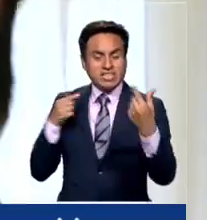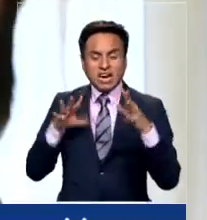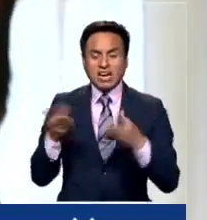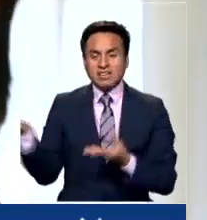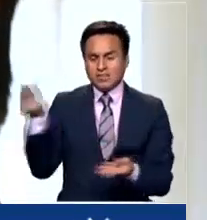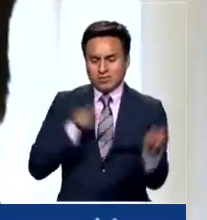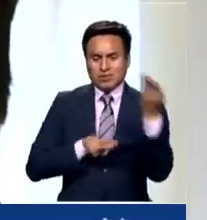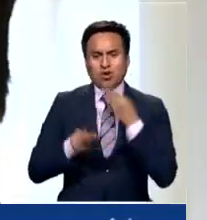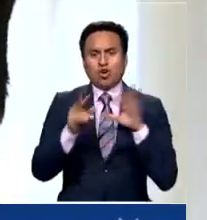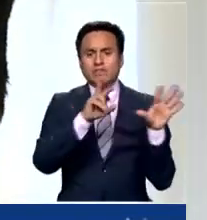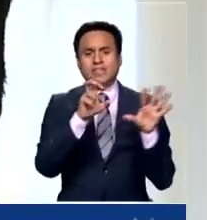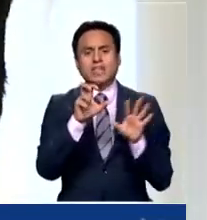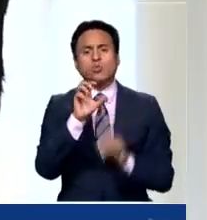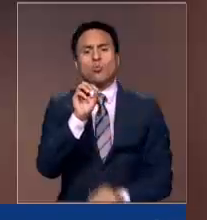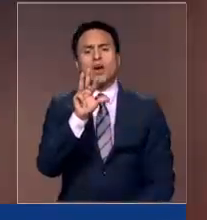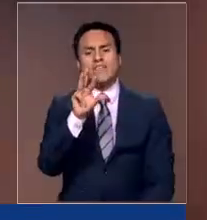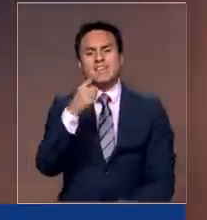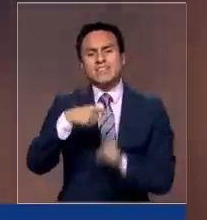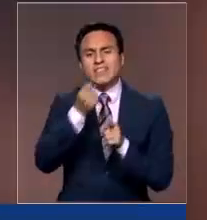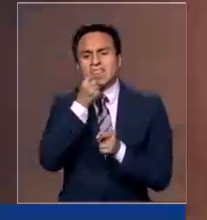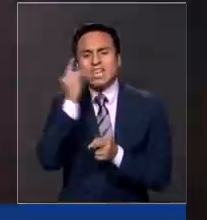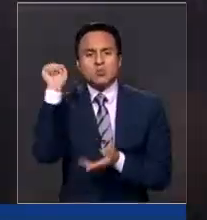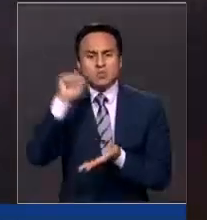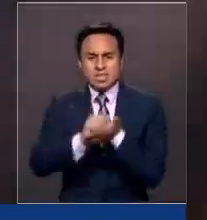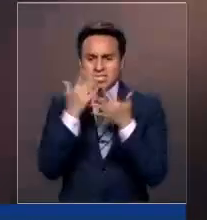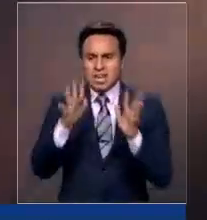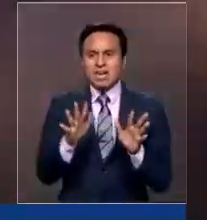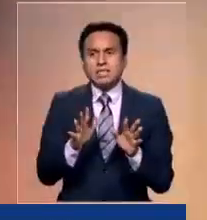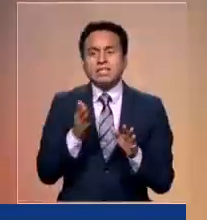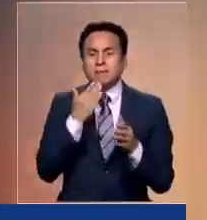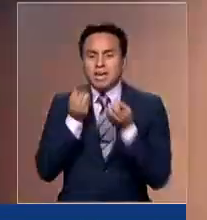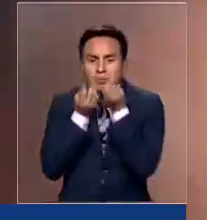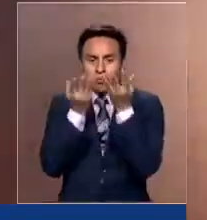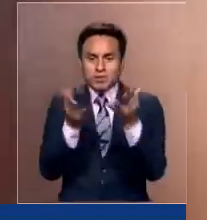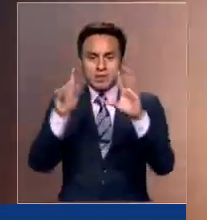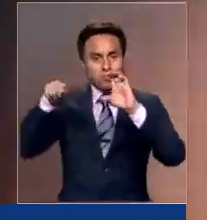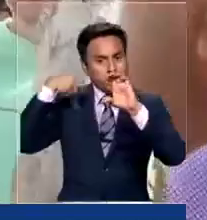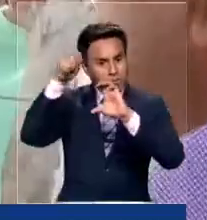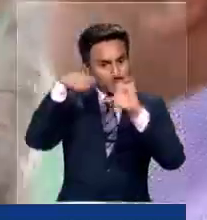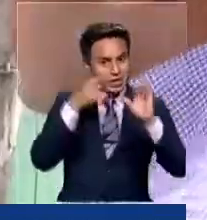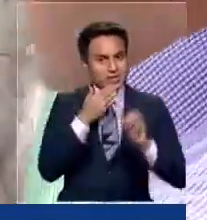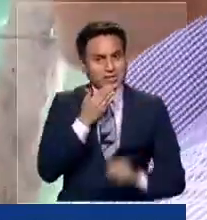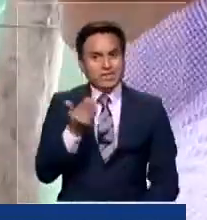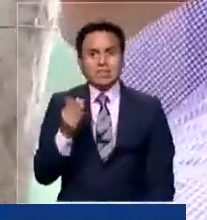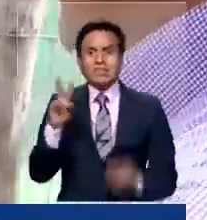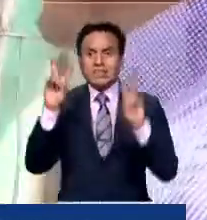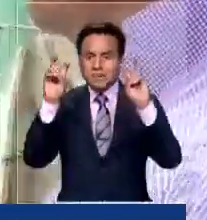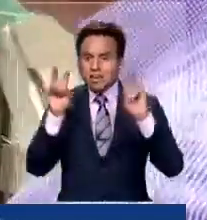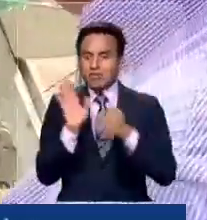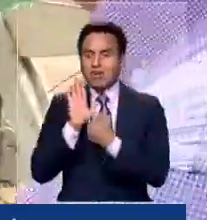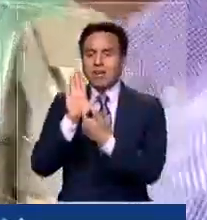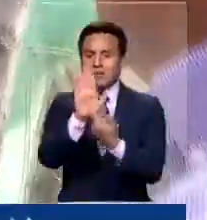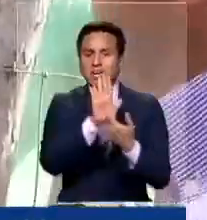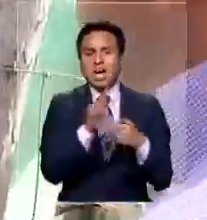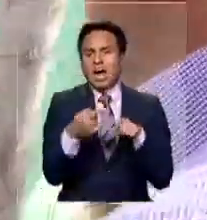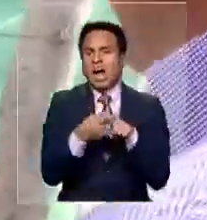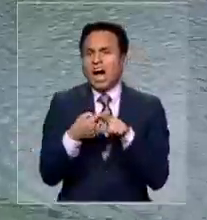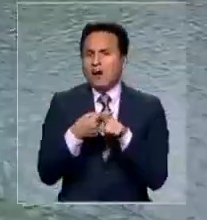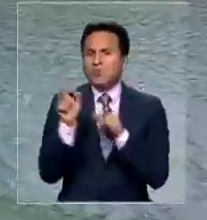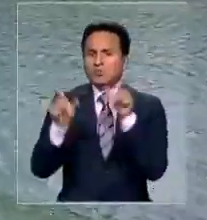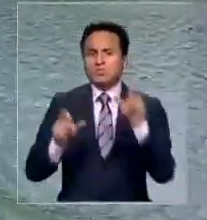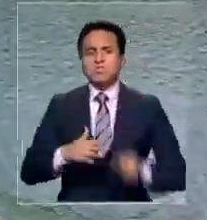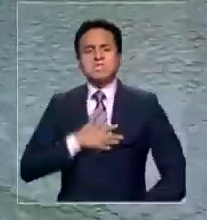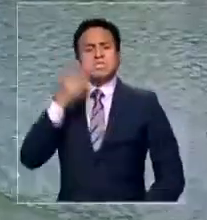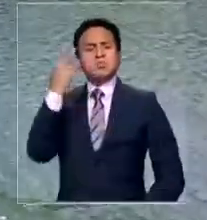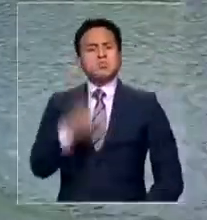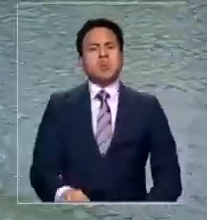recibido 809 denuncias entre ellas las expuestas en este reportaje casos que grafican abusos de quienes se